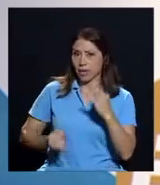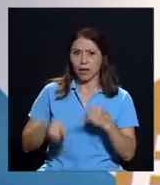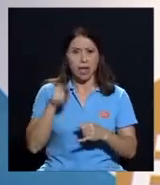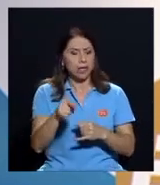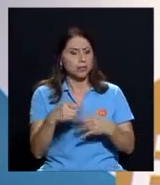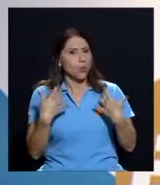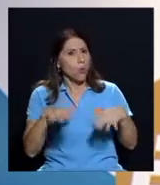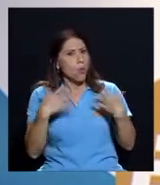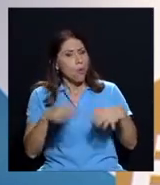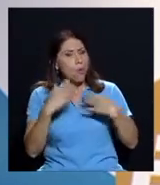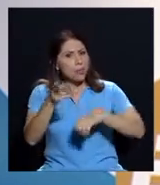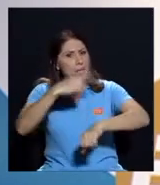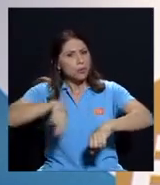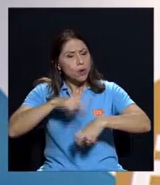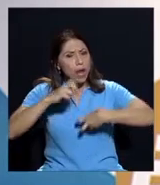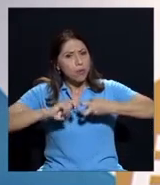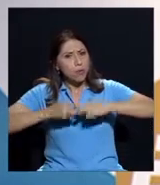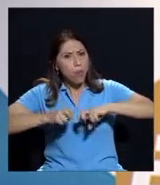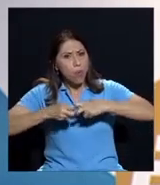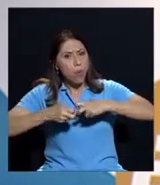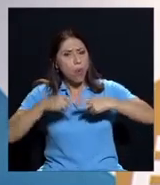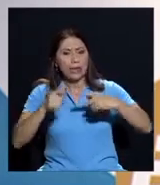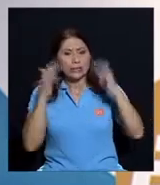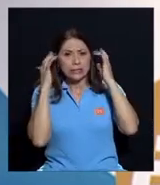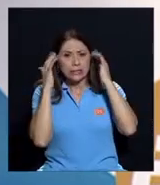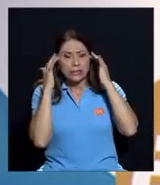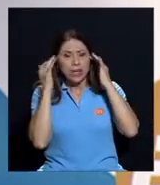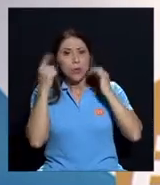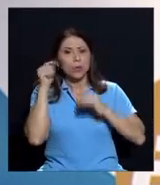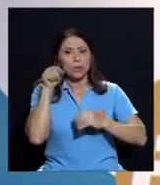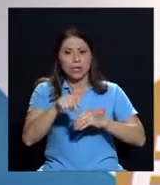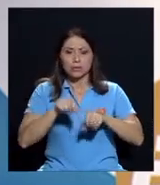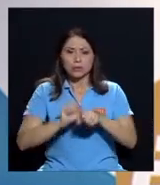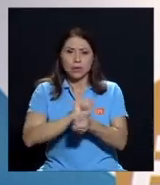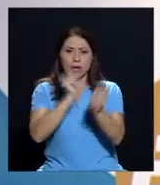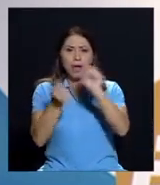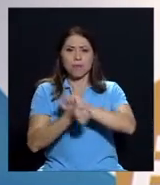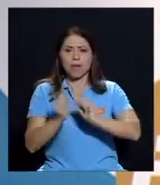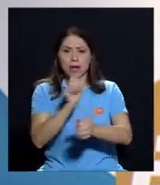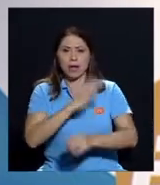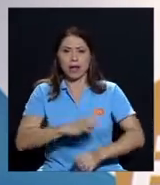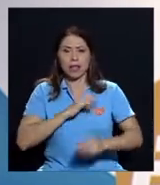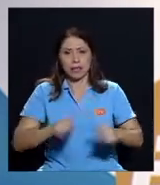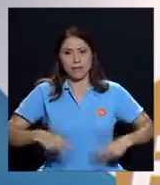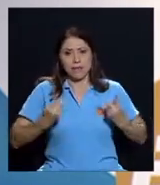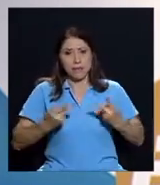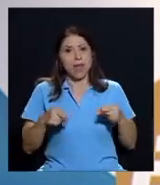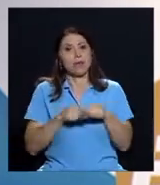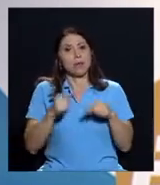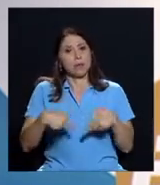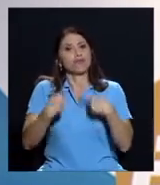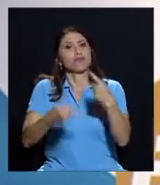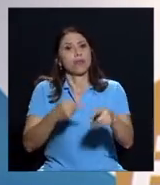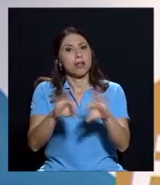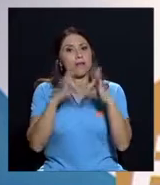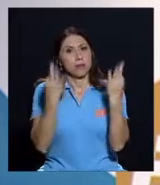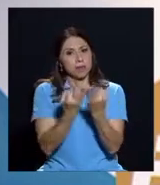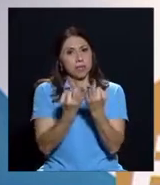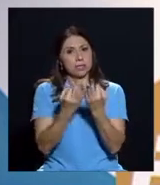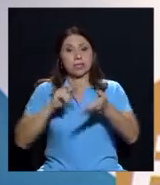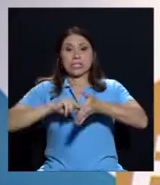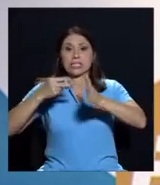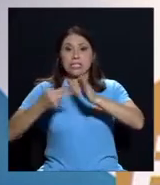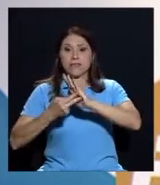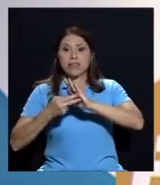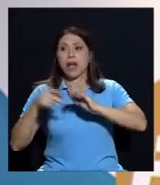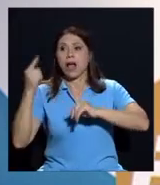es una gran preocupación porque eso va a cambiar su calidad de vida y eventualmente la de sus familias y eso para el país significa que